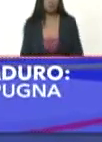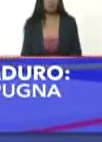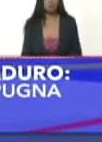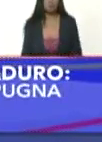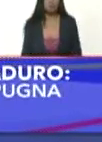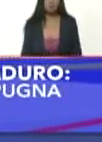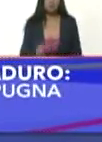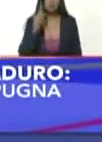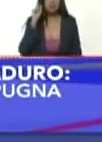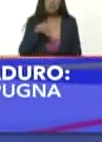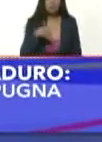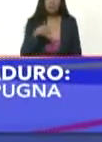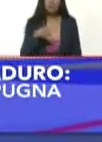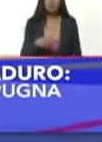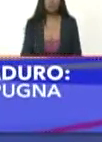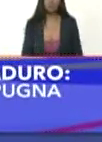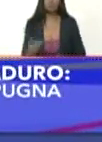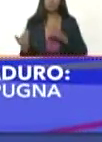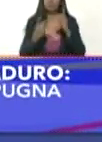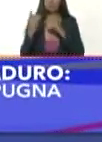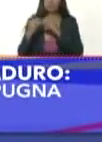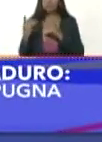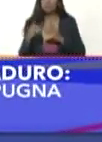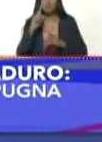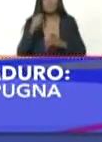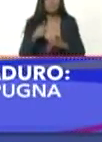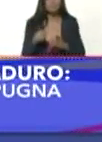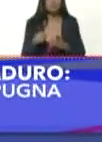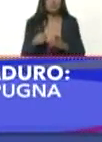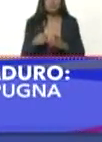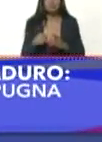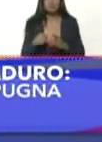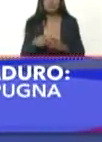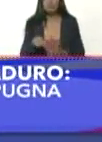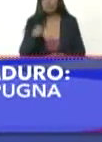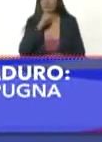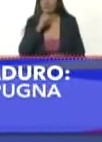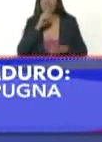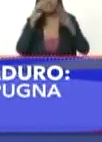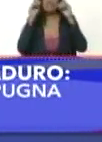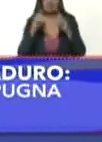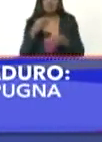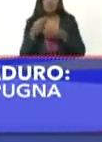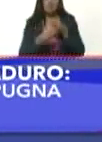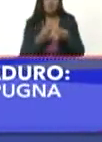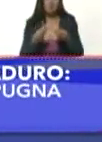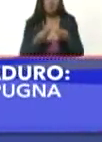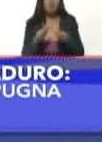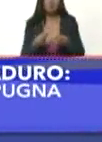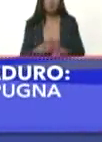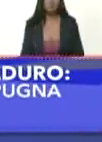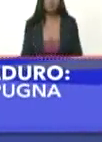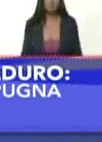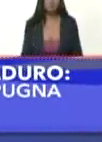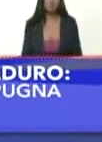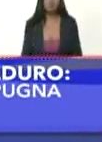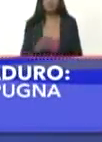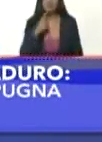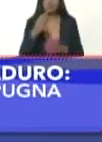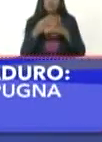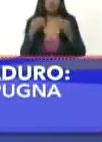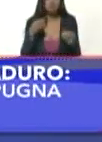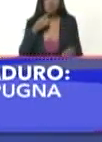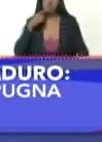también fue dura y parturienta las decisiones que llevaron frente a las